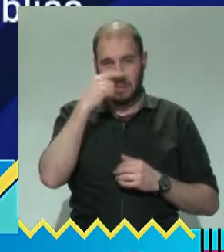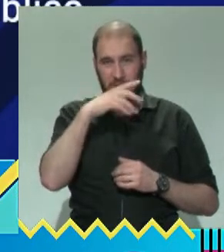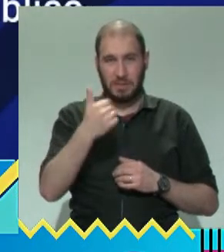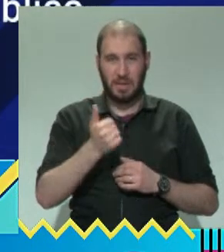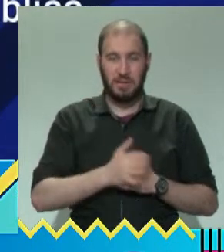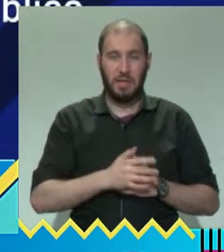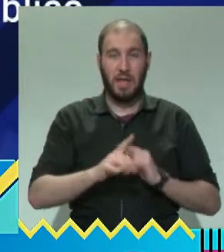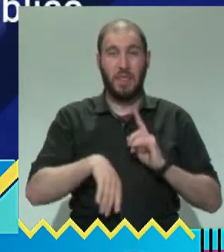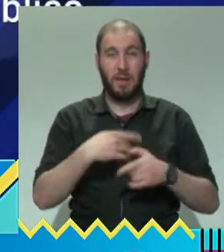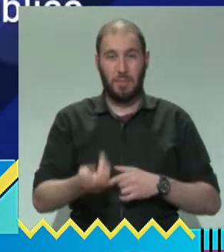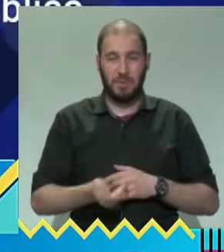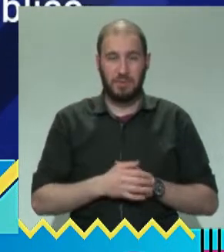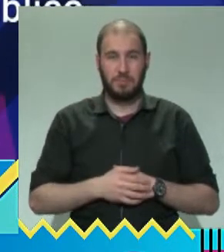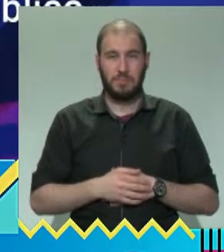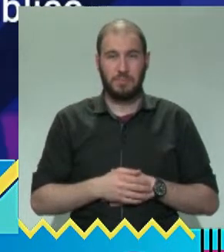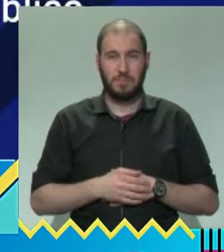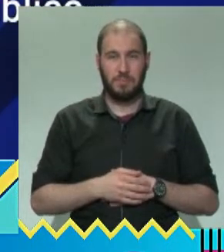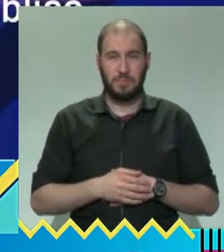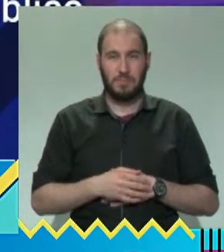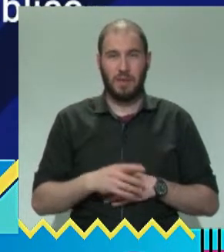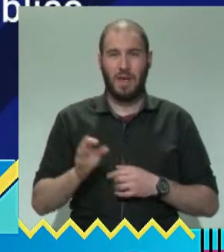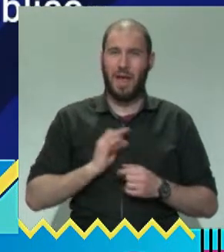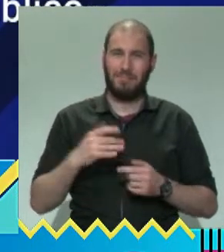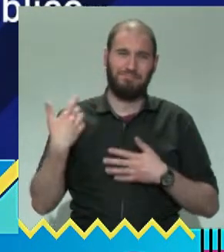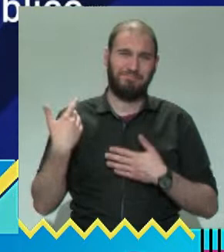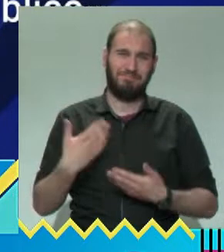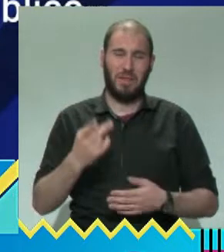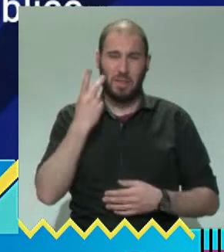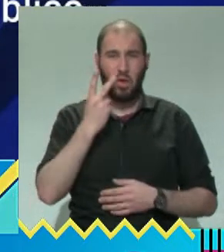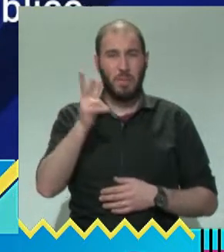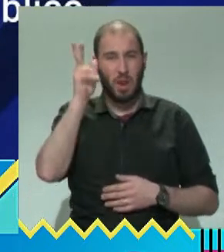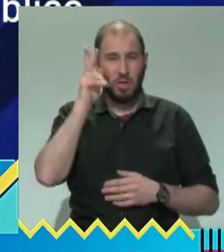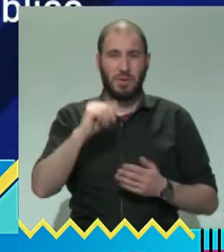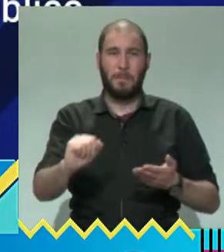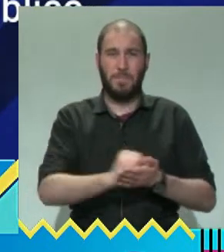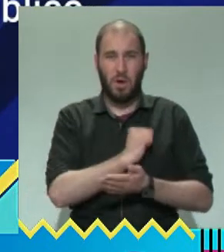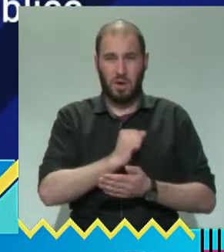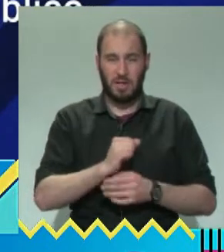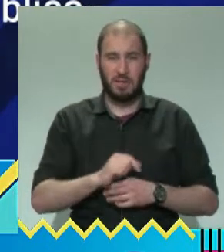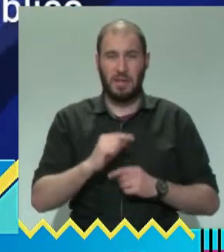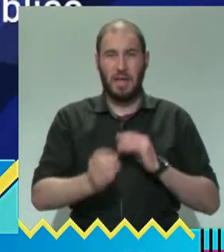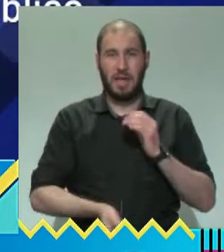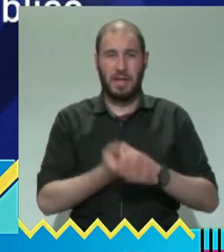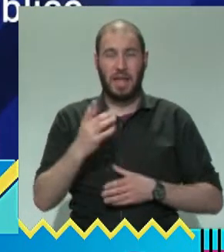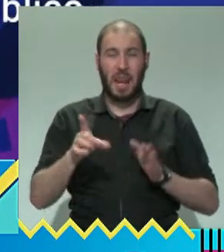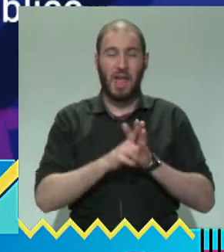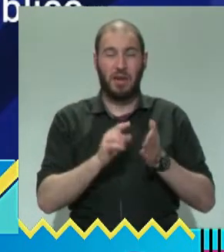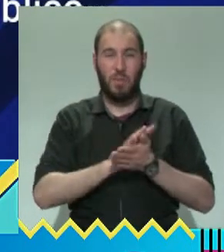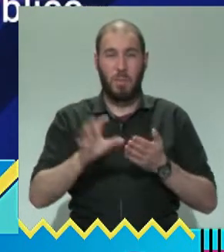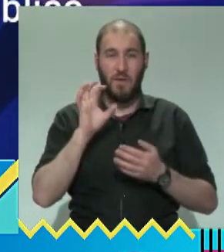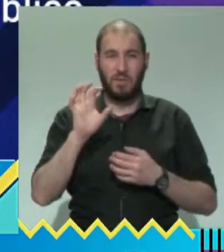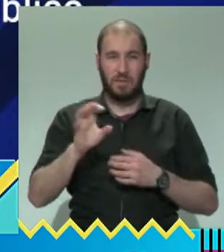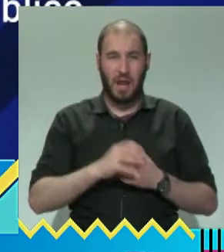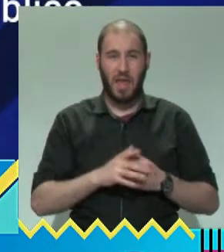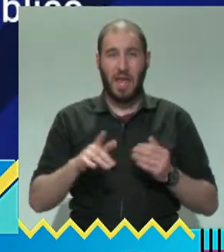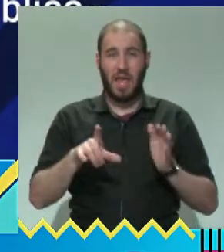2376, que luego, después de bastante más años, ¿sí? En el 2008 queda derogada y se crea una nueva ley provincial,